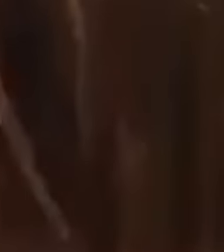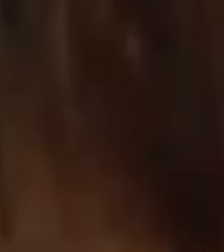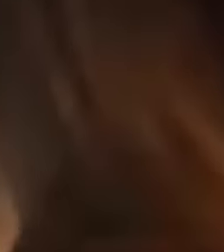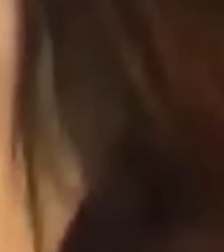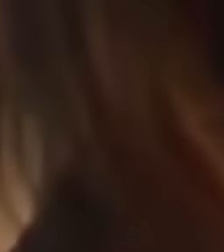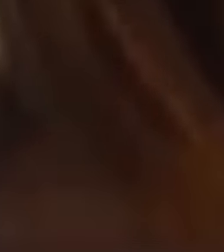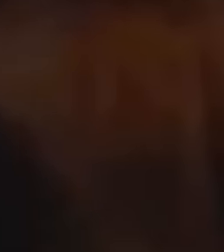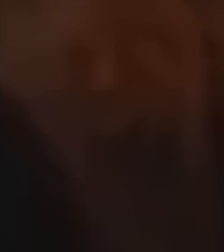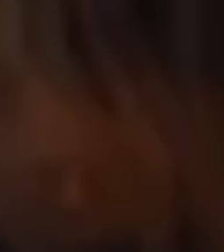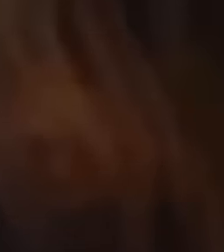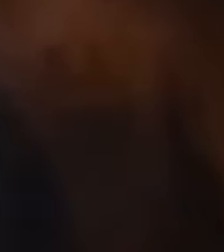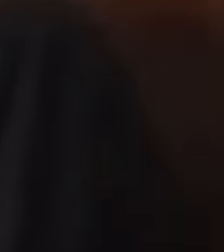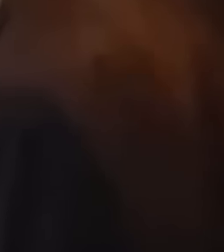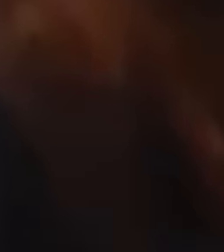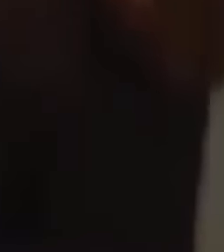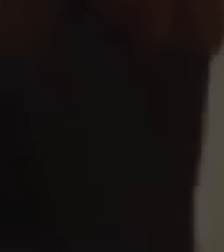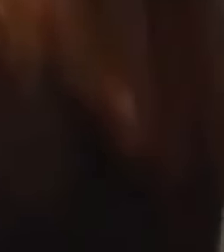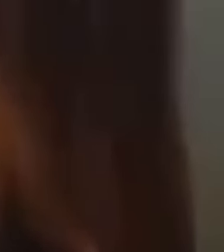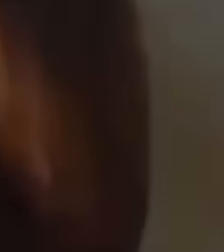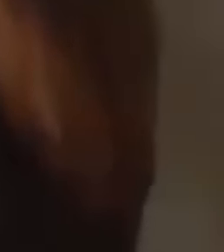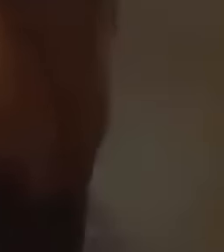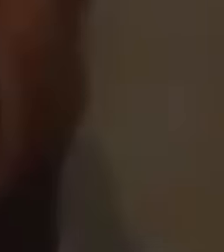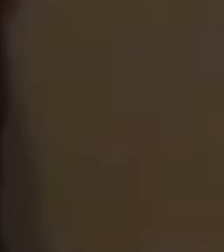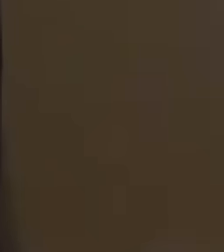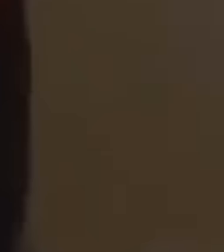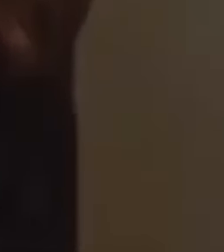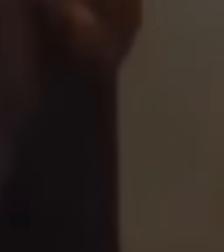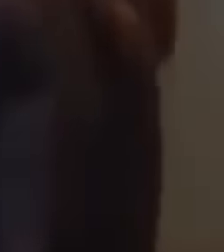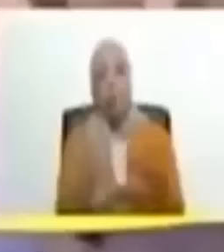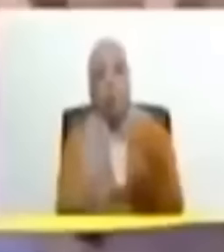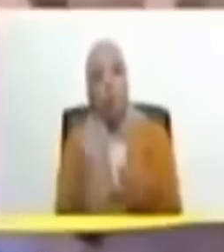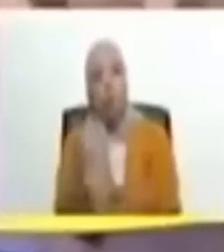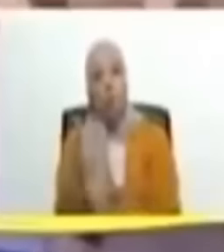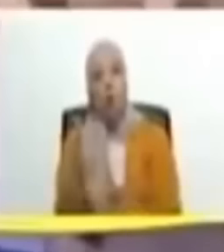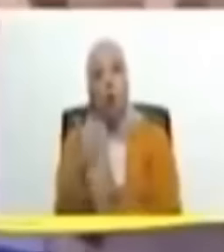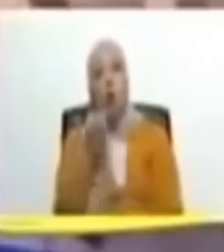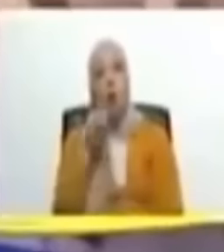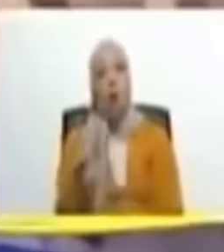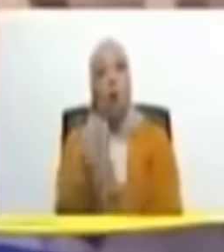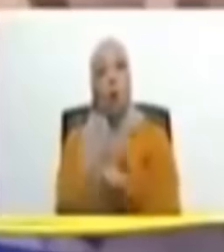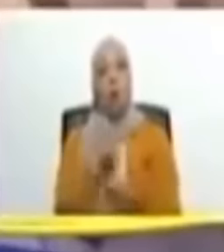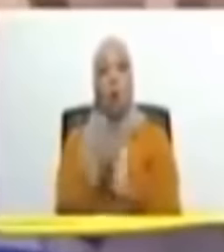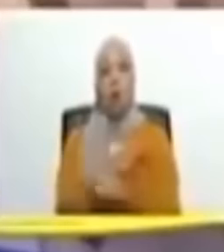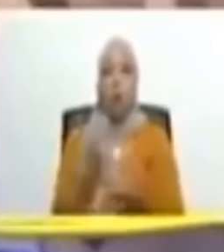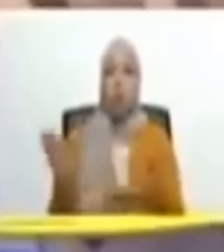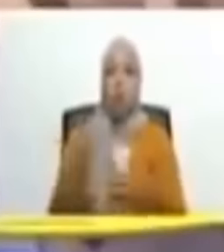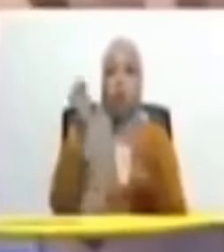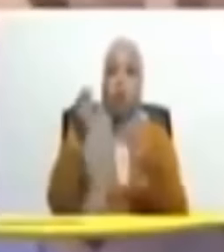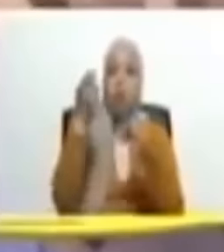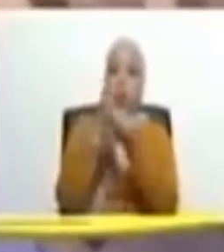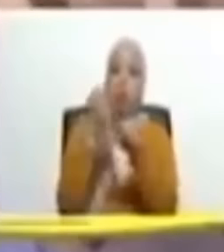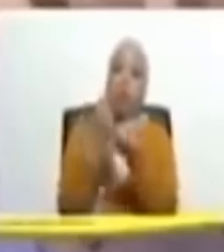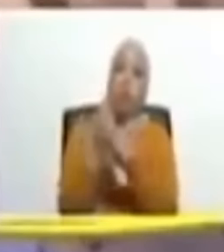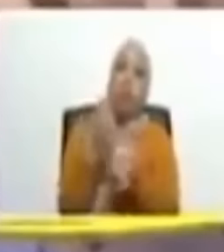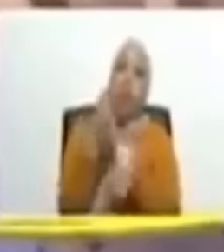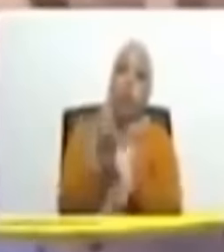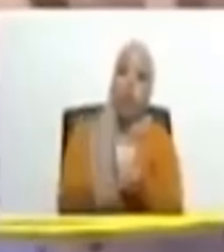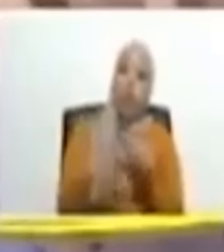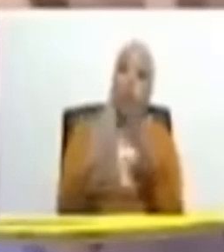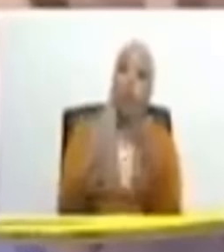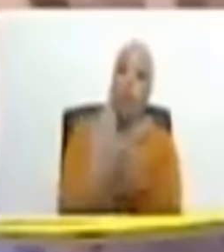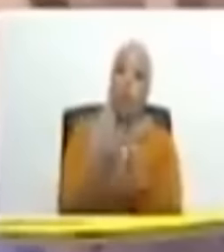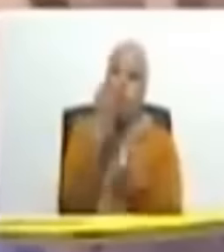compromiso de llegar hasta el final, desafiando así el veto impuesto por la dictadura chavista que le prohíbe ocupar cargos públicos hasta el 2036. La también ex legisladora